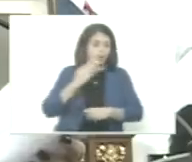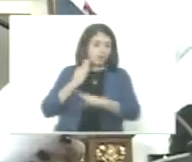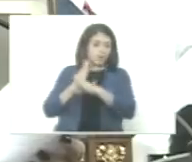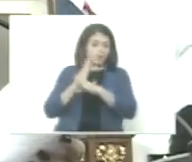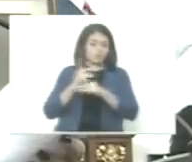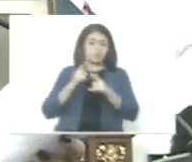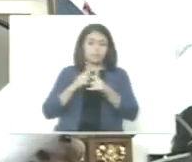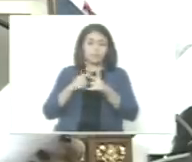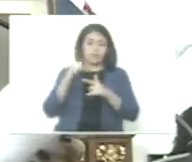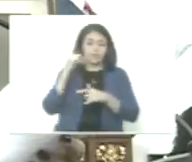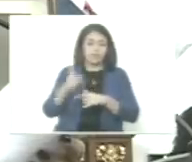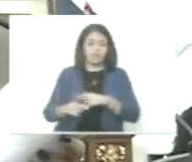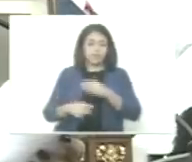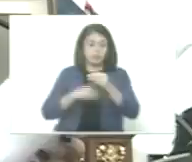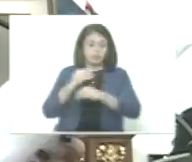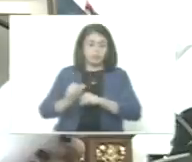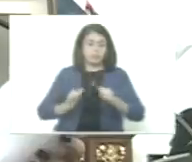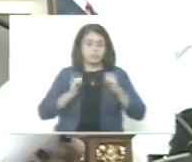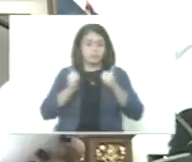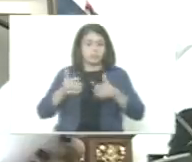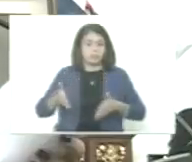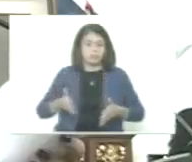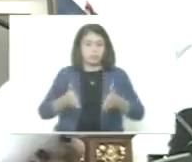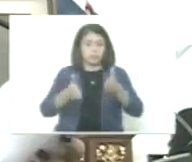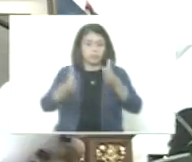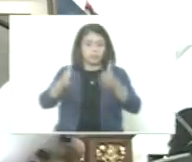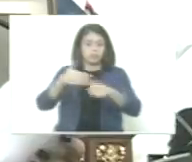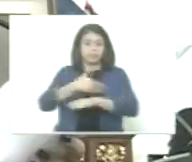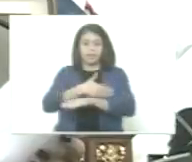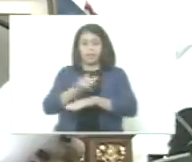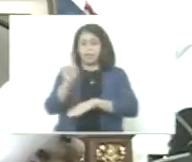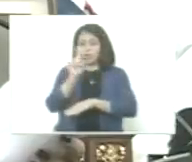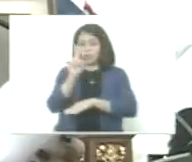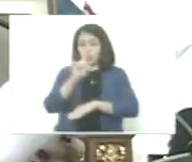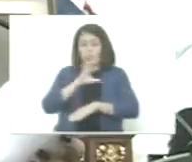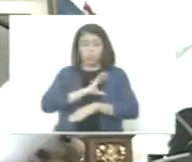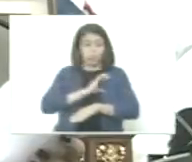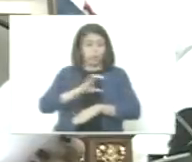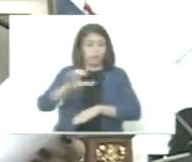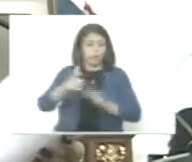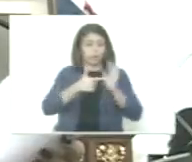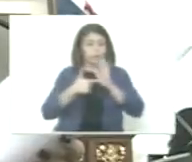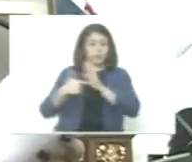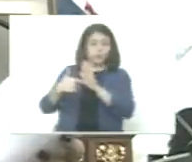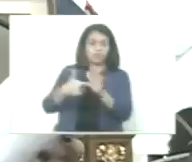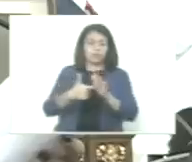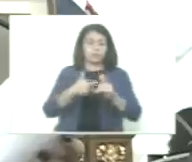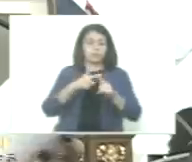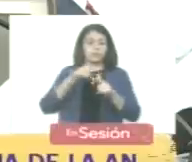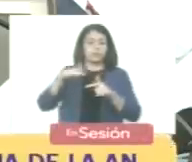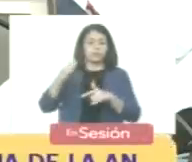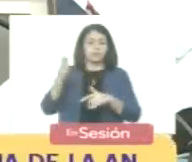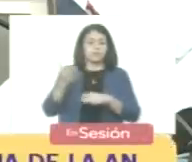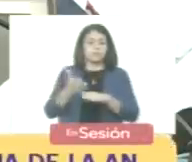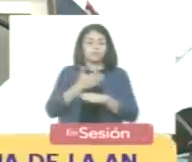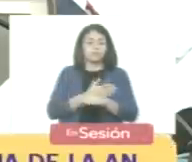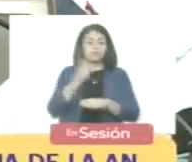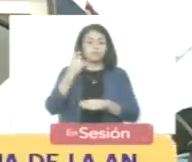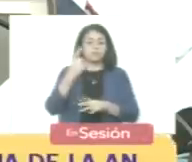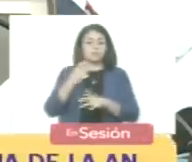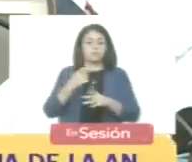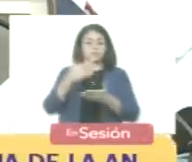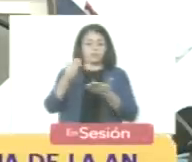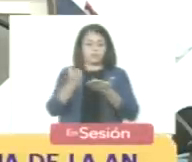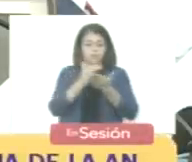obstáculos se debía iniciar el camino sin demora, cualidad que demostraba cuando ante la falta de